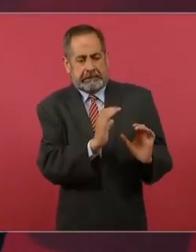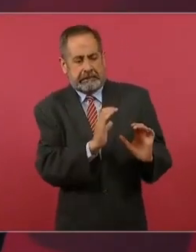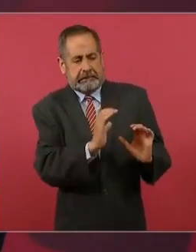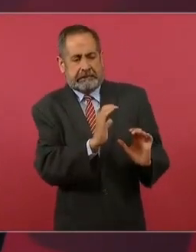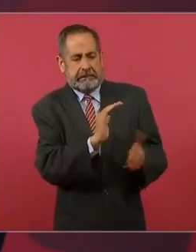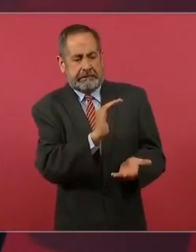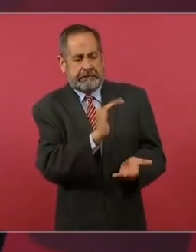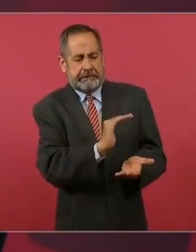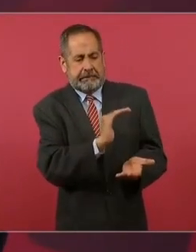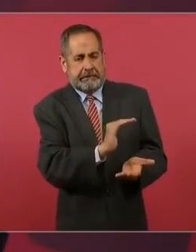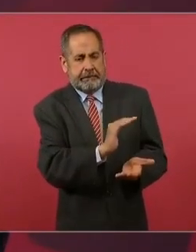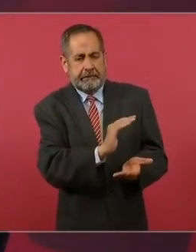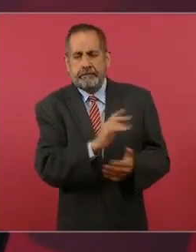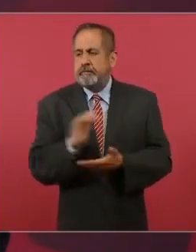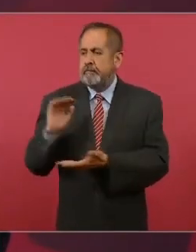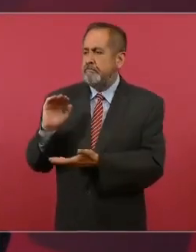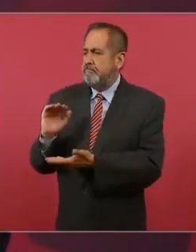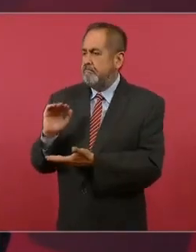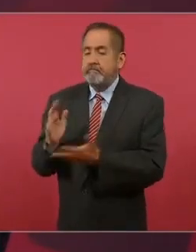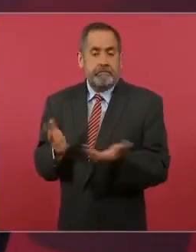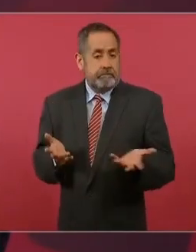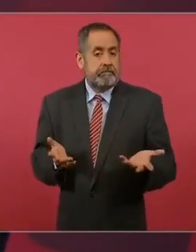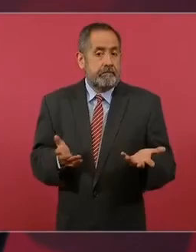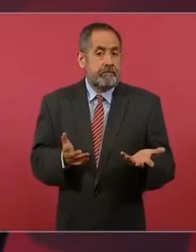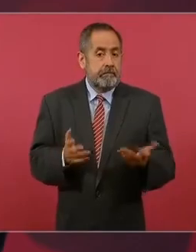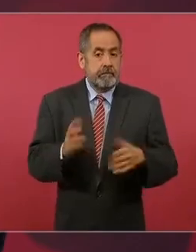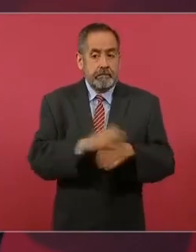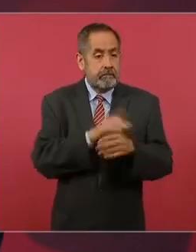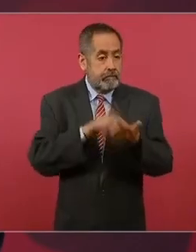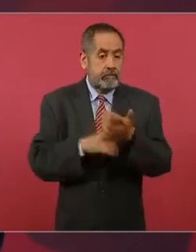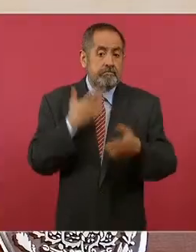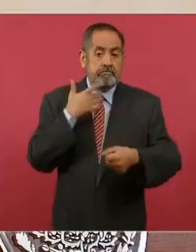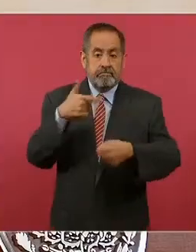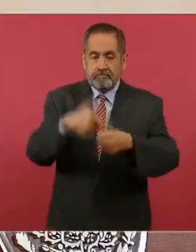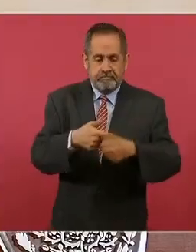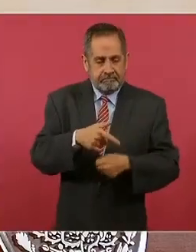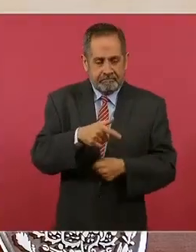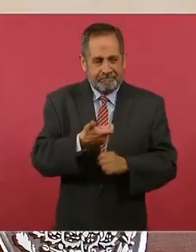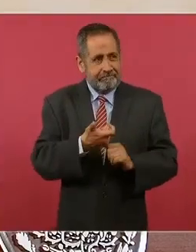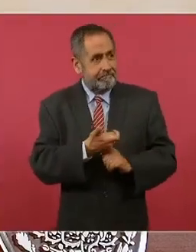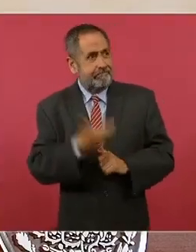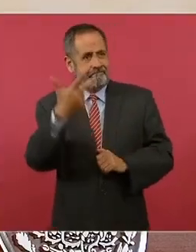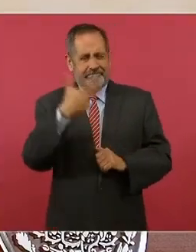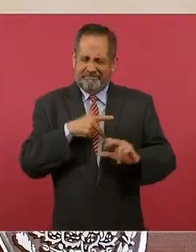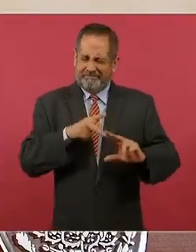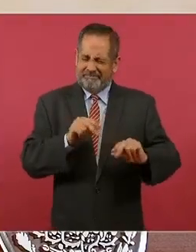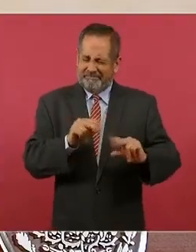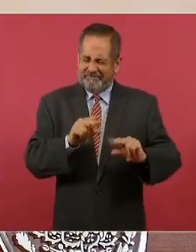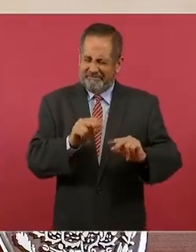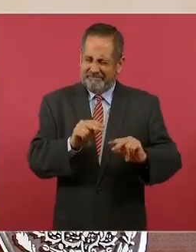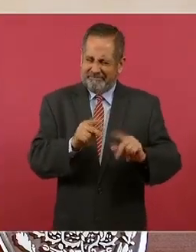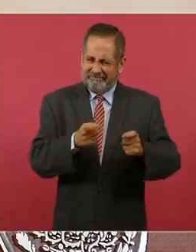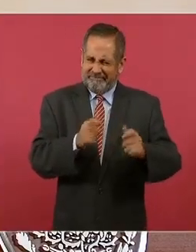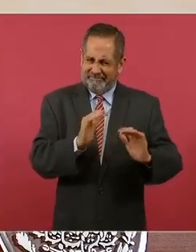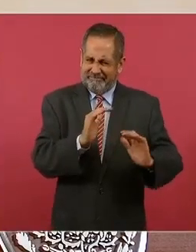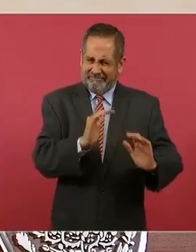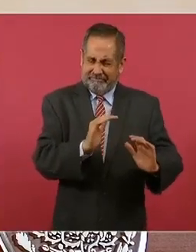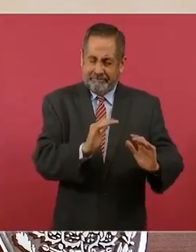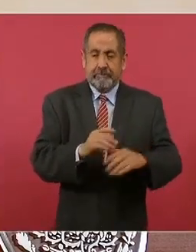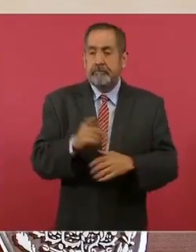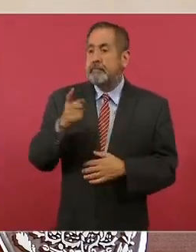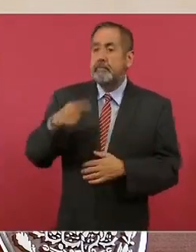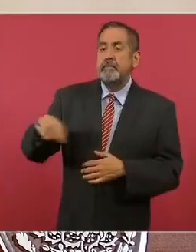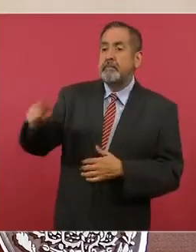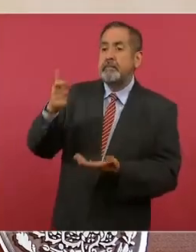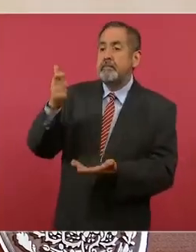controlar la inflación, porque no hemos permitido que aumente la gasolina para ayudar a los consumidores,